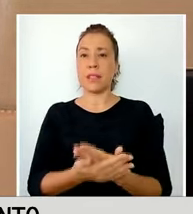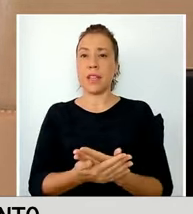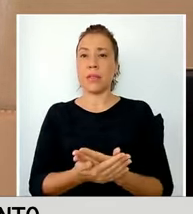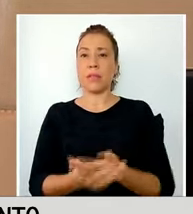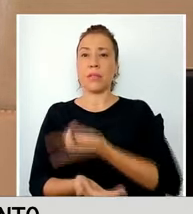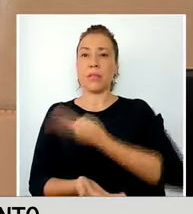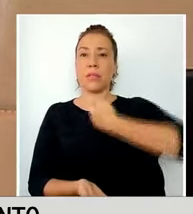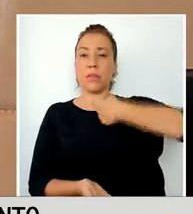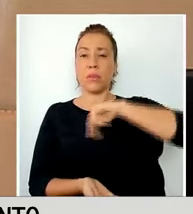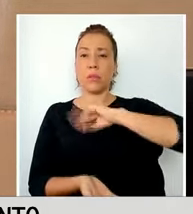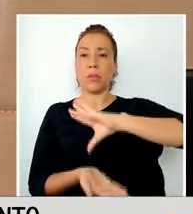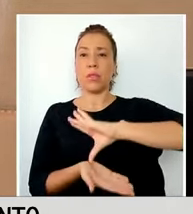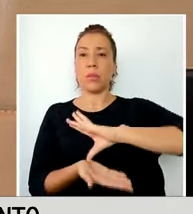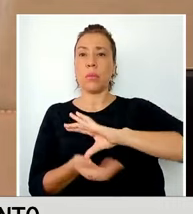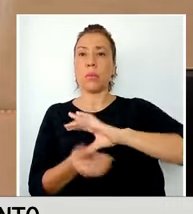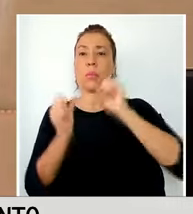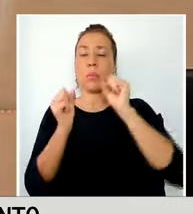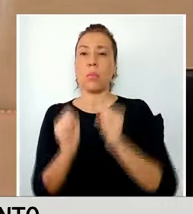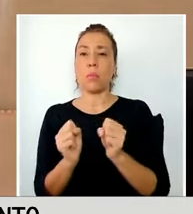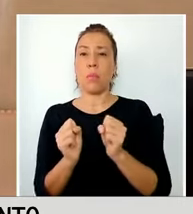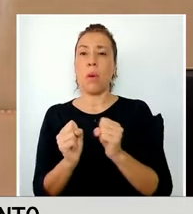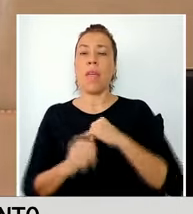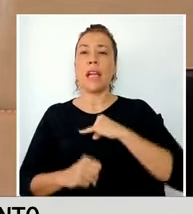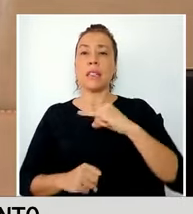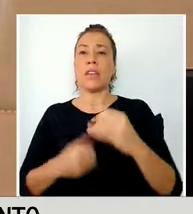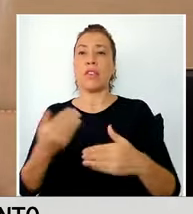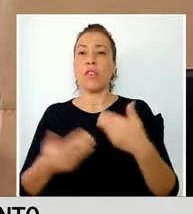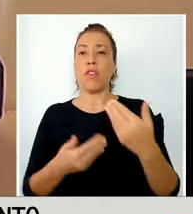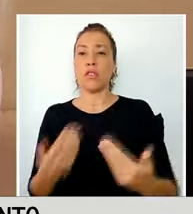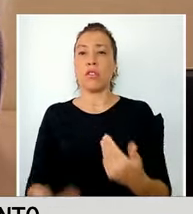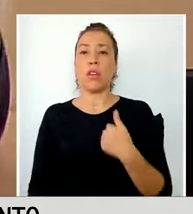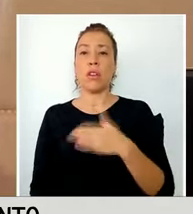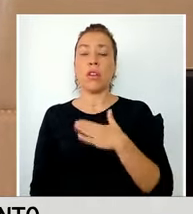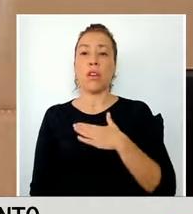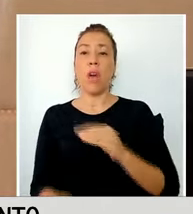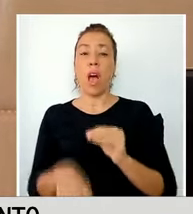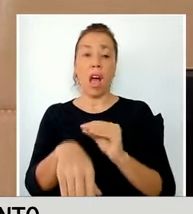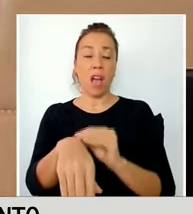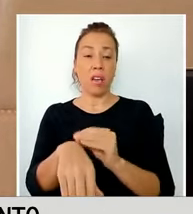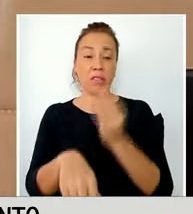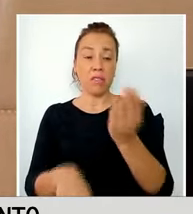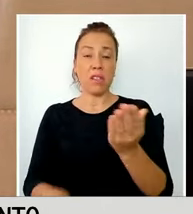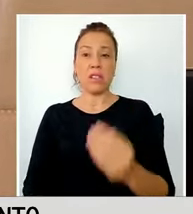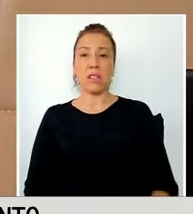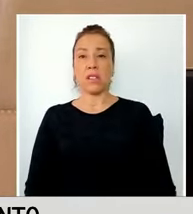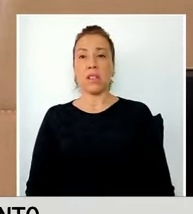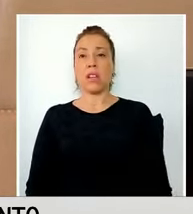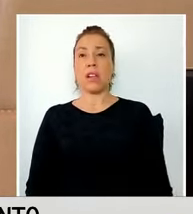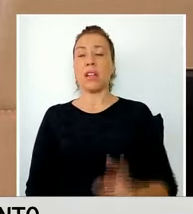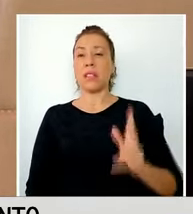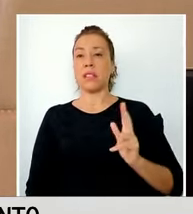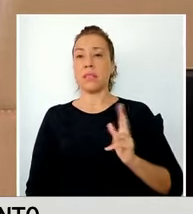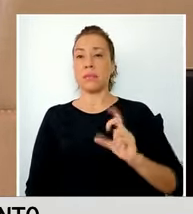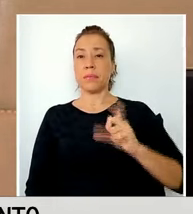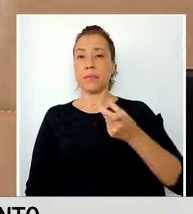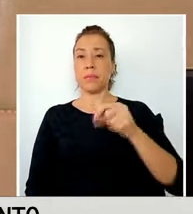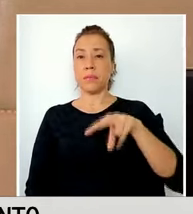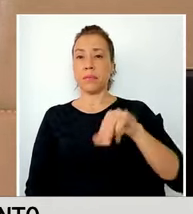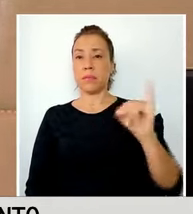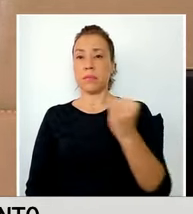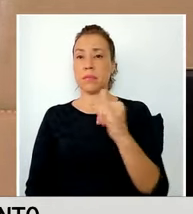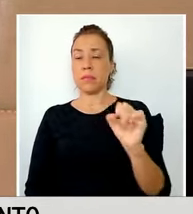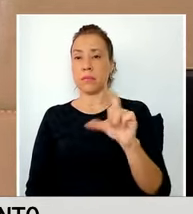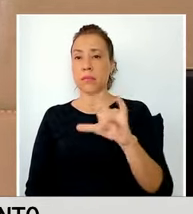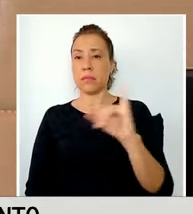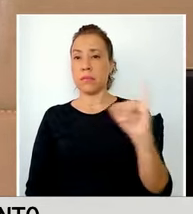pueda subsistir y le quiero notificar por su intermedia presidenta al Señor Félix González diputado que